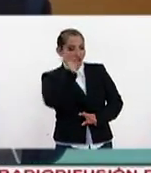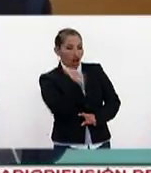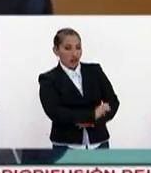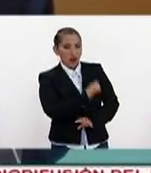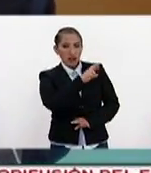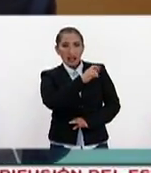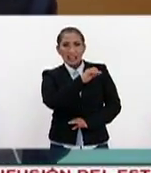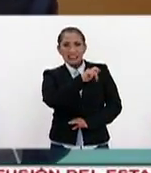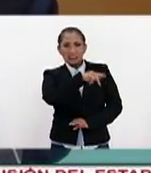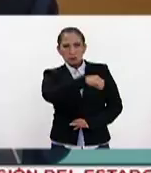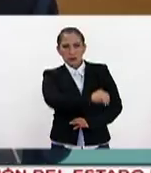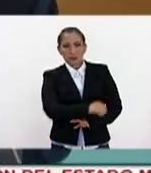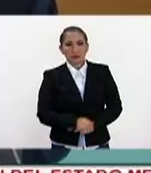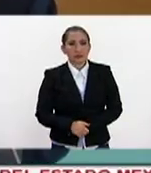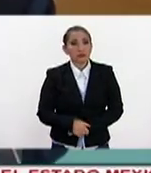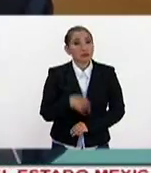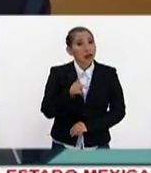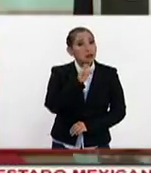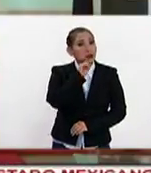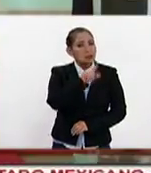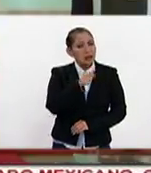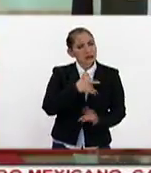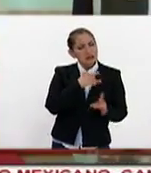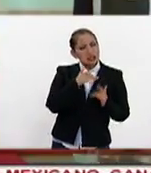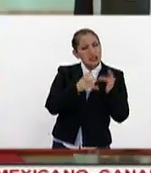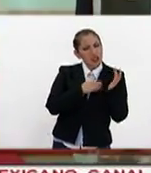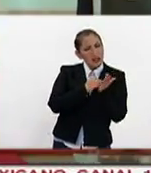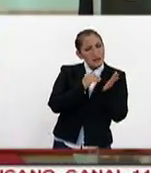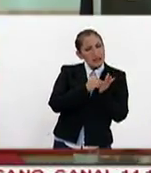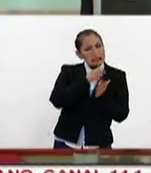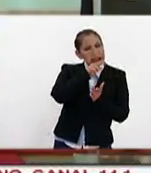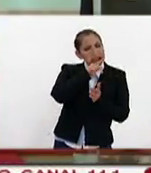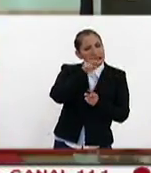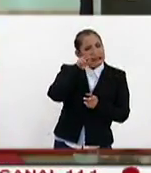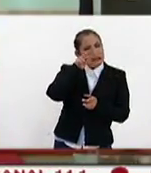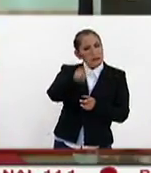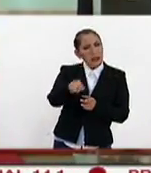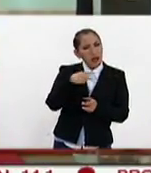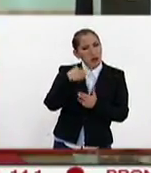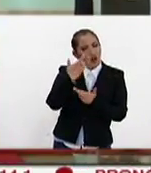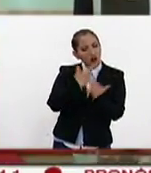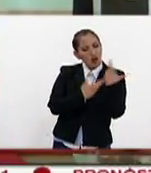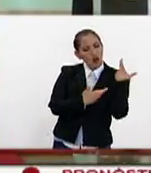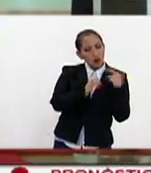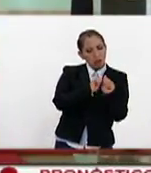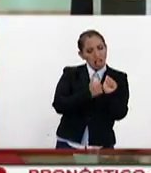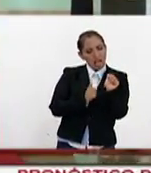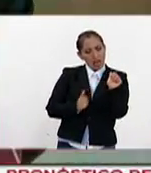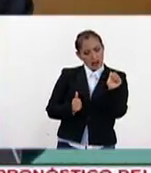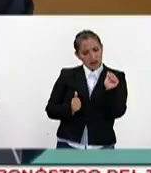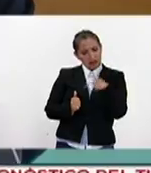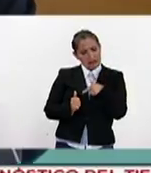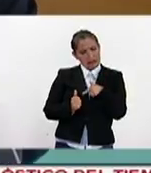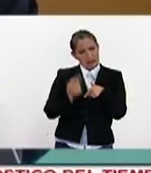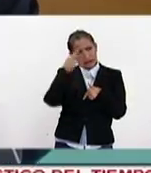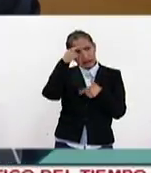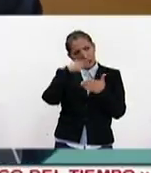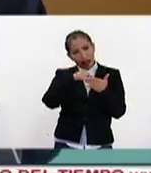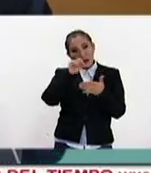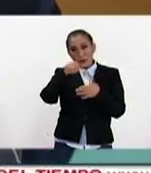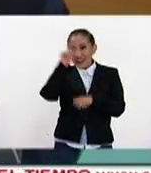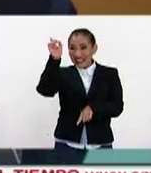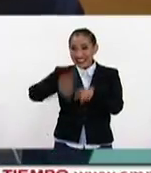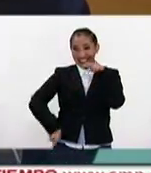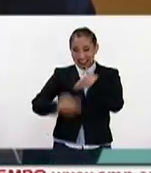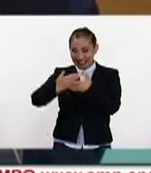al racismo. Pero sin embargo percibimos preocupantes señales de regresión. Creíamos que con la